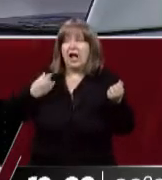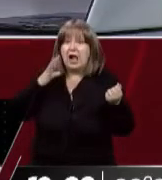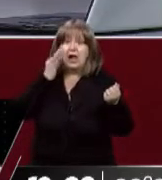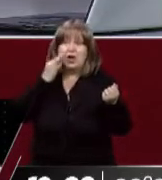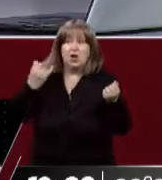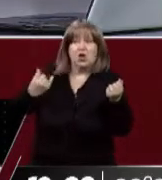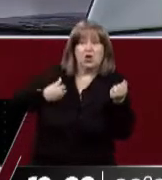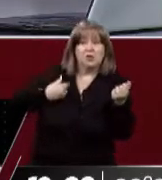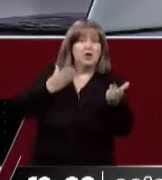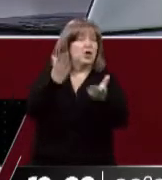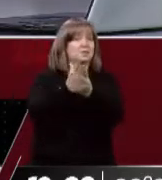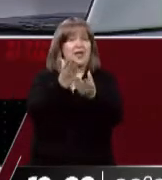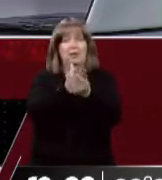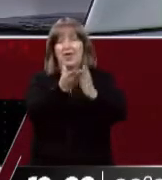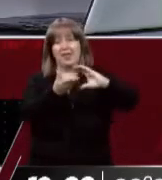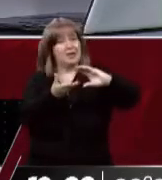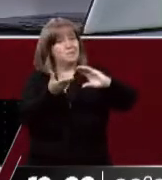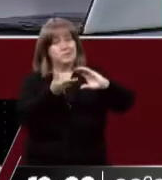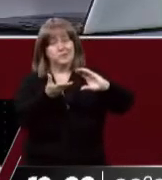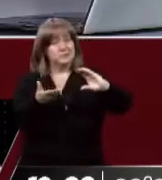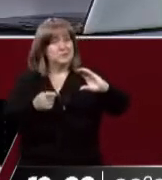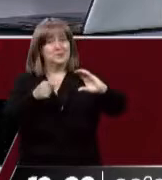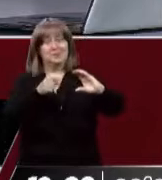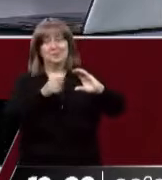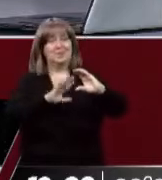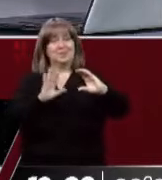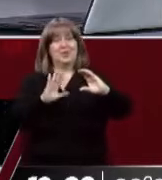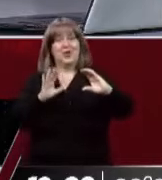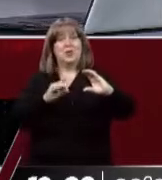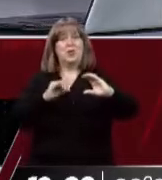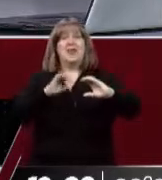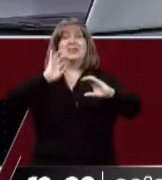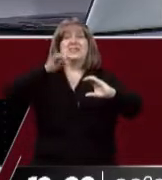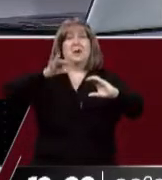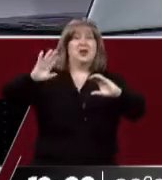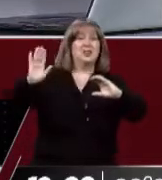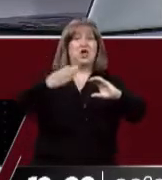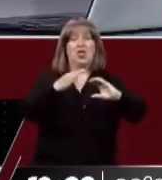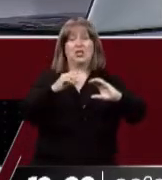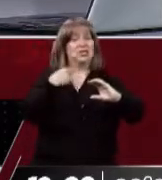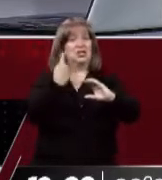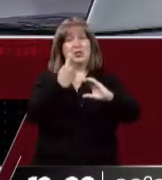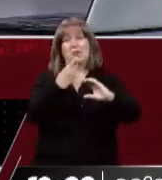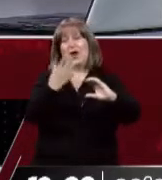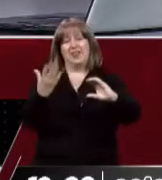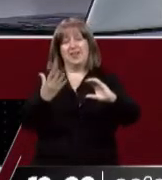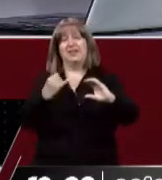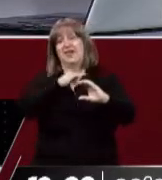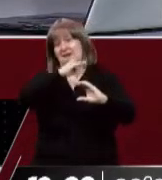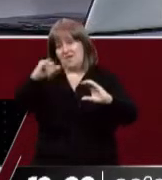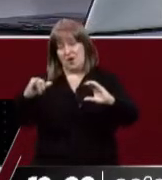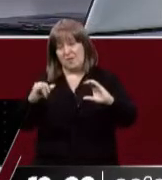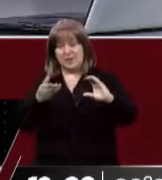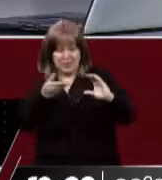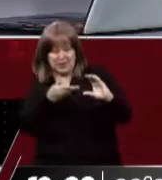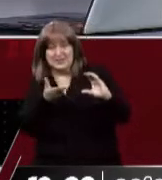de aquellas personas que también permiten un poco que se filtren algún tipo de información ir conociendo